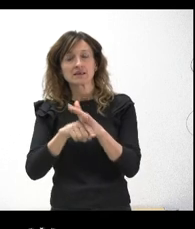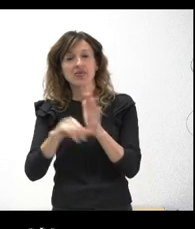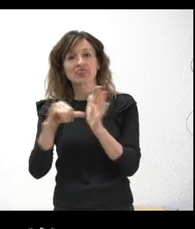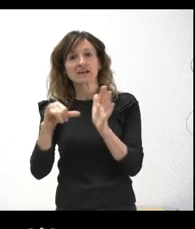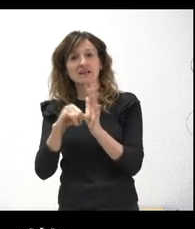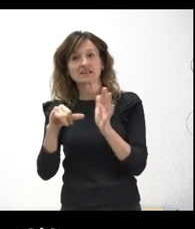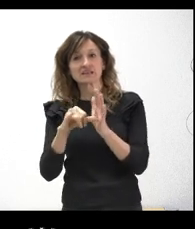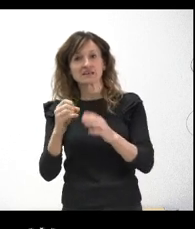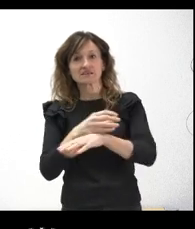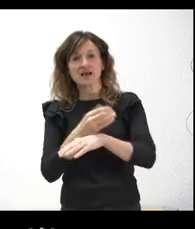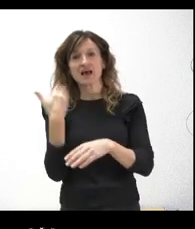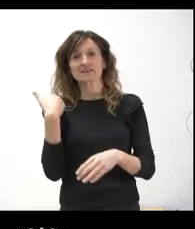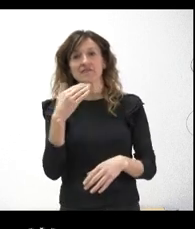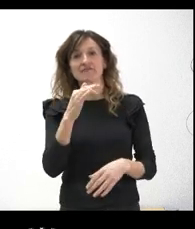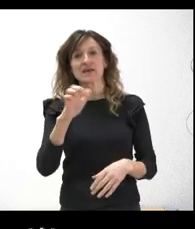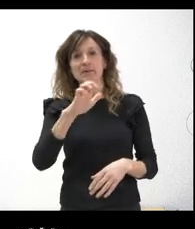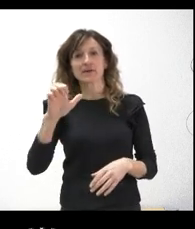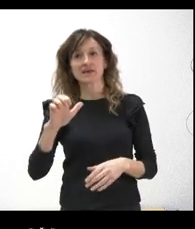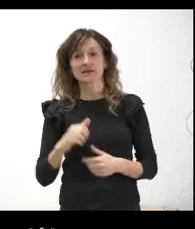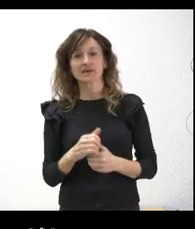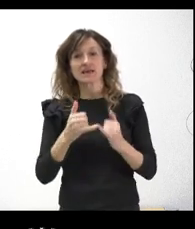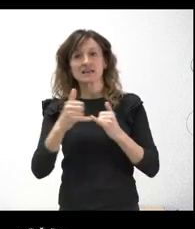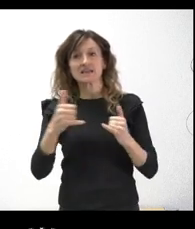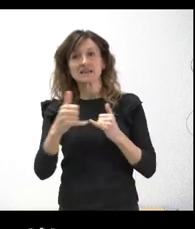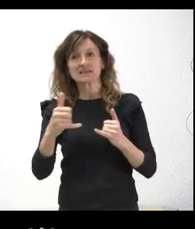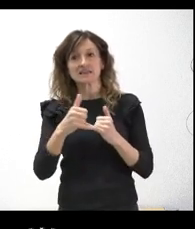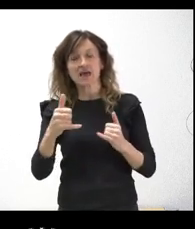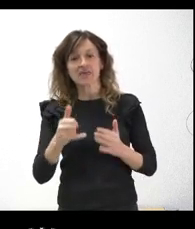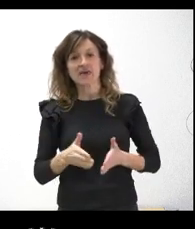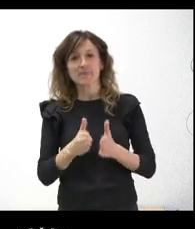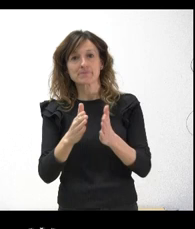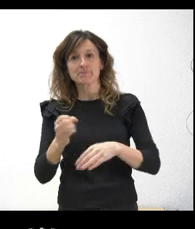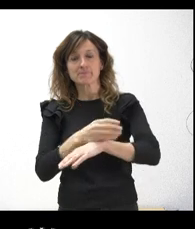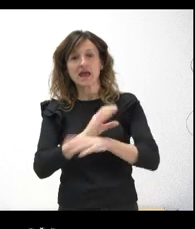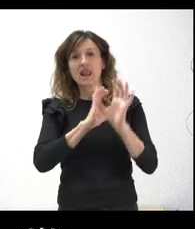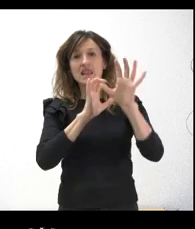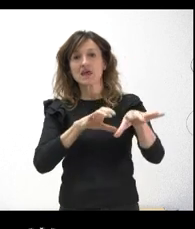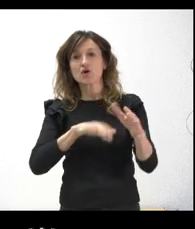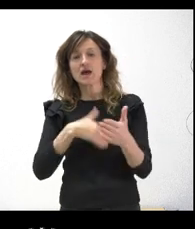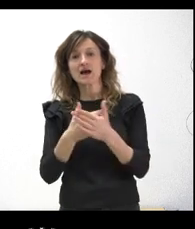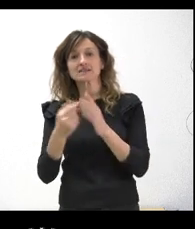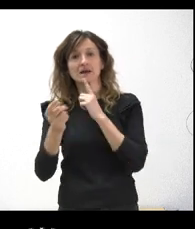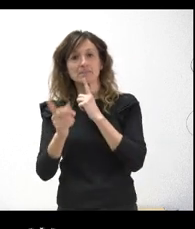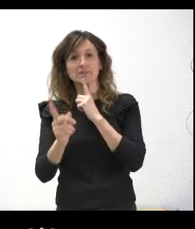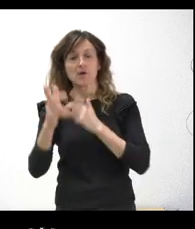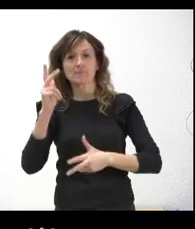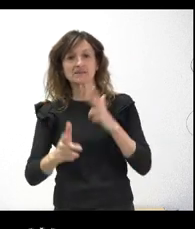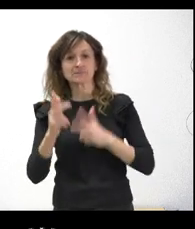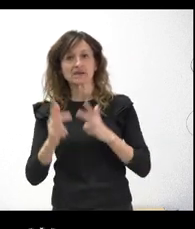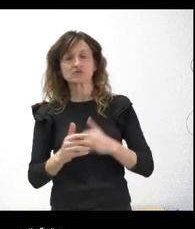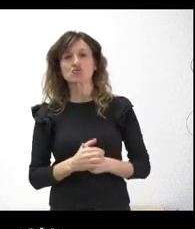decir la antigua febe la eh la línea de ancho métrico en este caso que va desde León hasta hasta Bilbao hasta el país Vasco no sé si